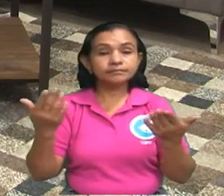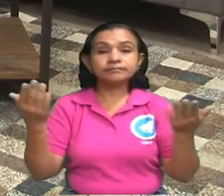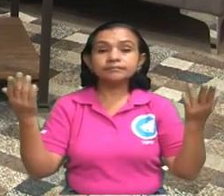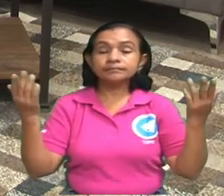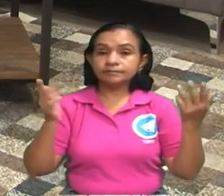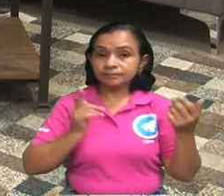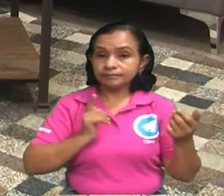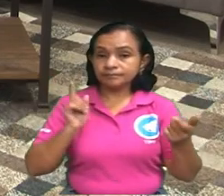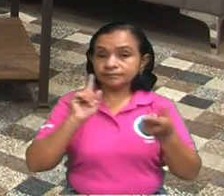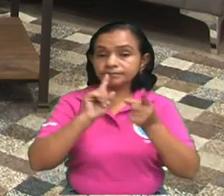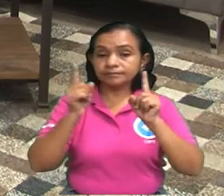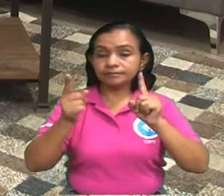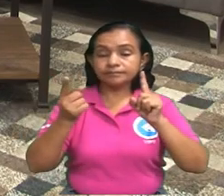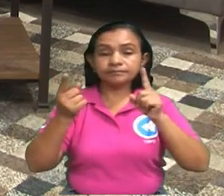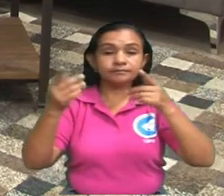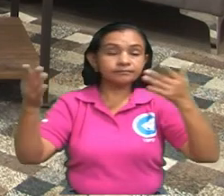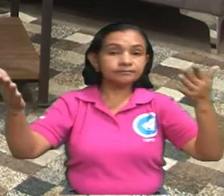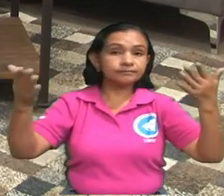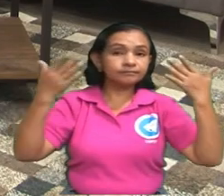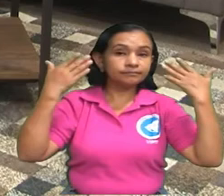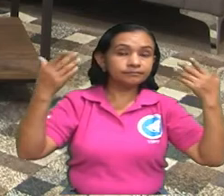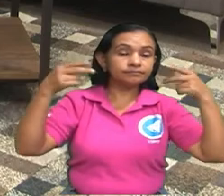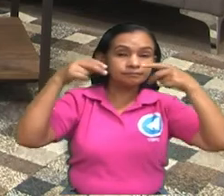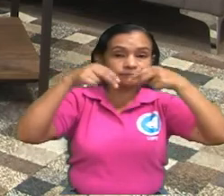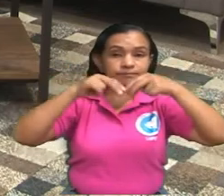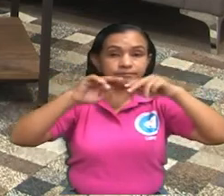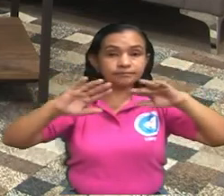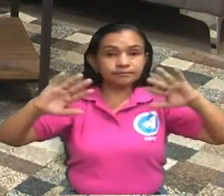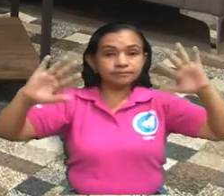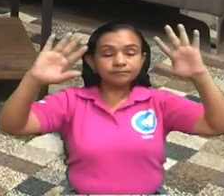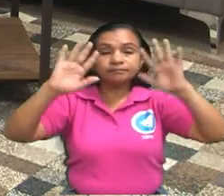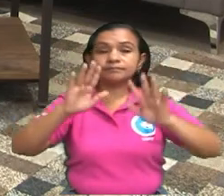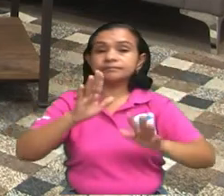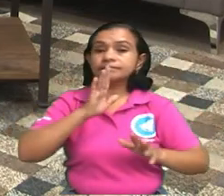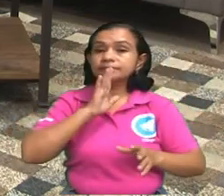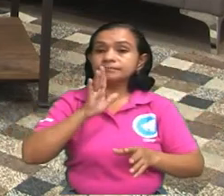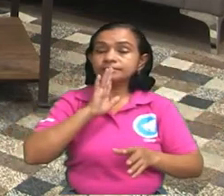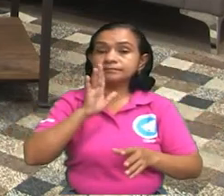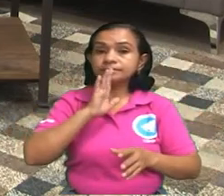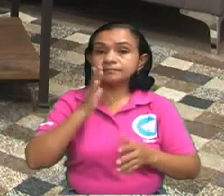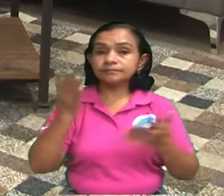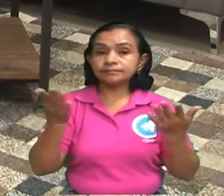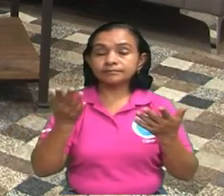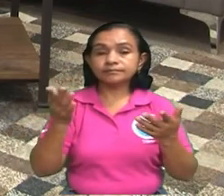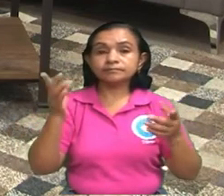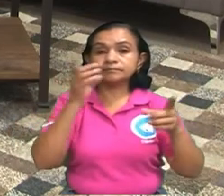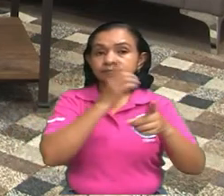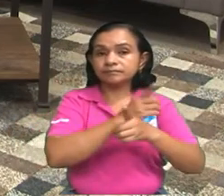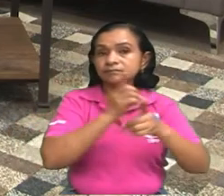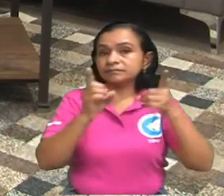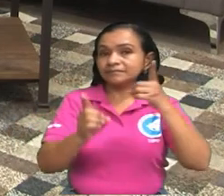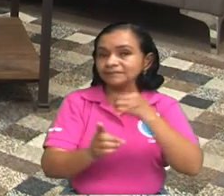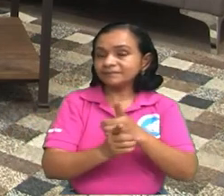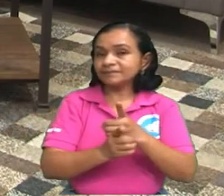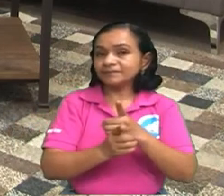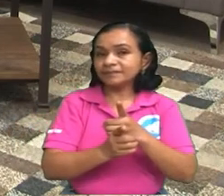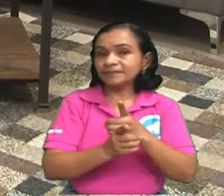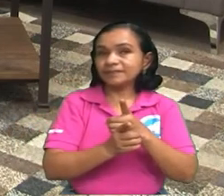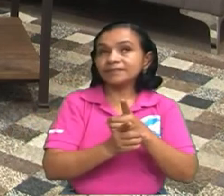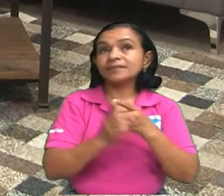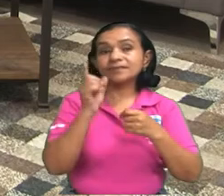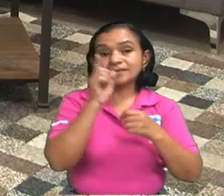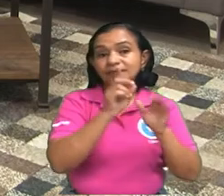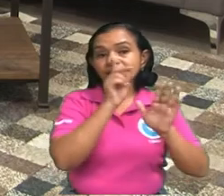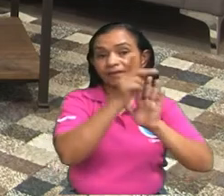viviendo, que es el cambio climático. Exacto. Él hablaba también en una de sus intervenciones de la deuda que tienen